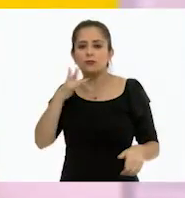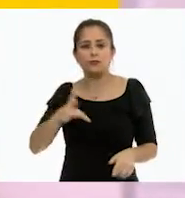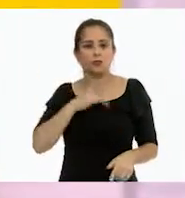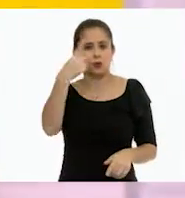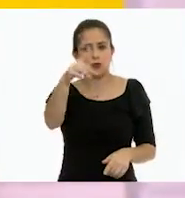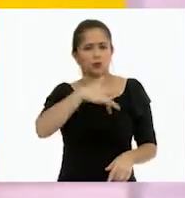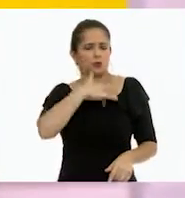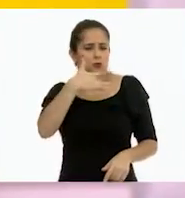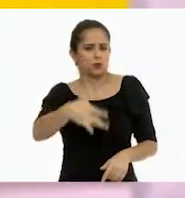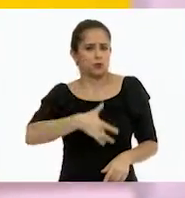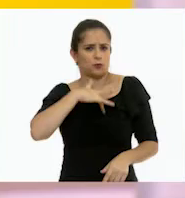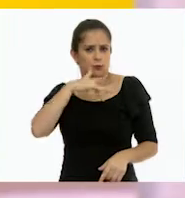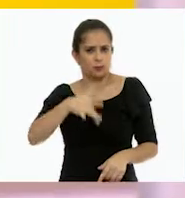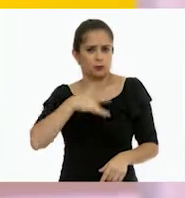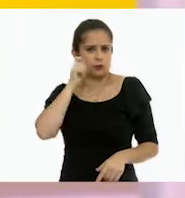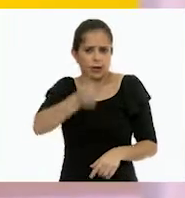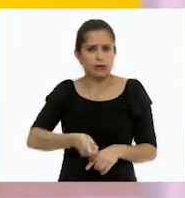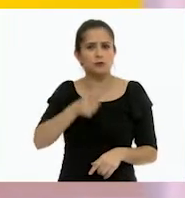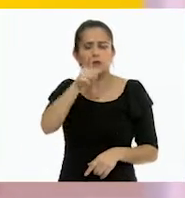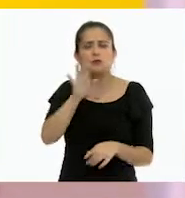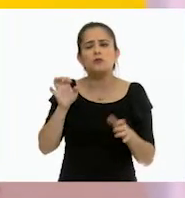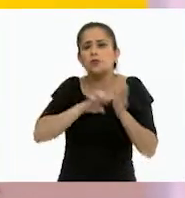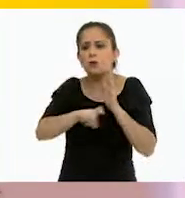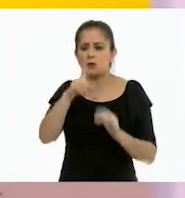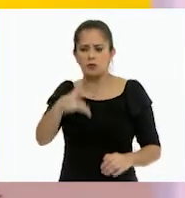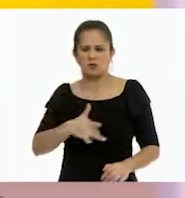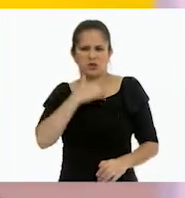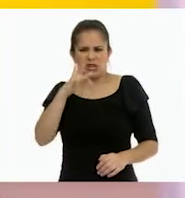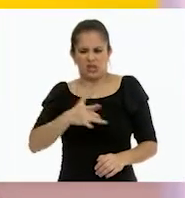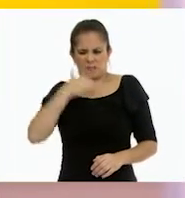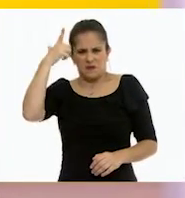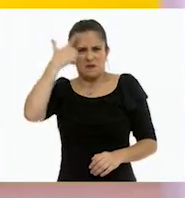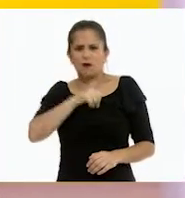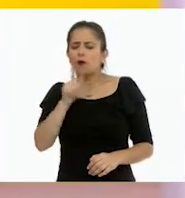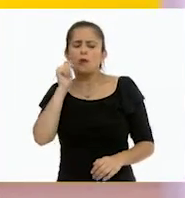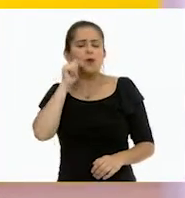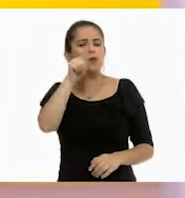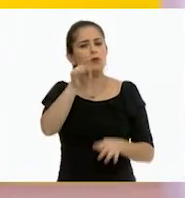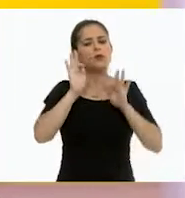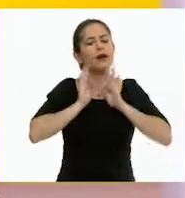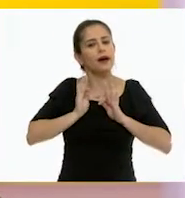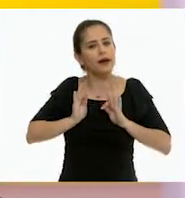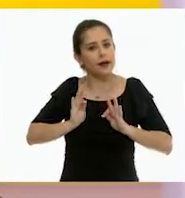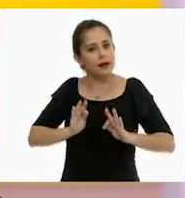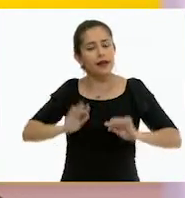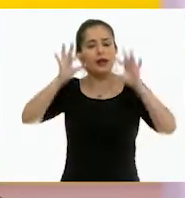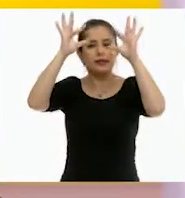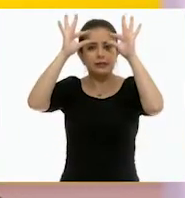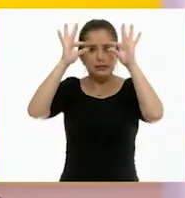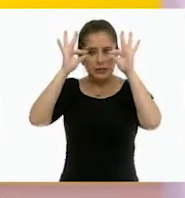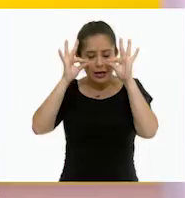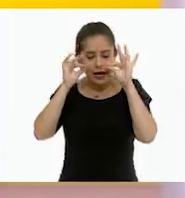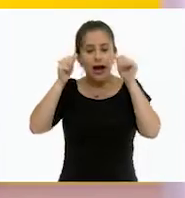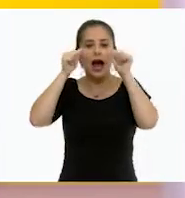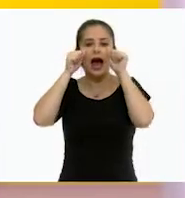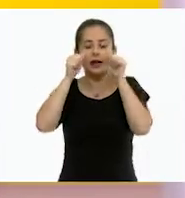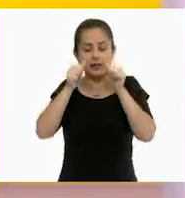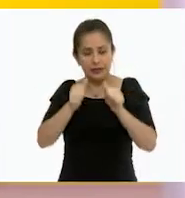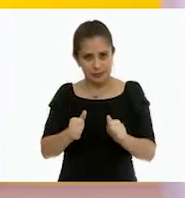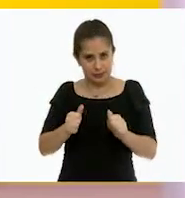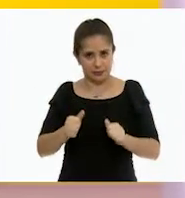sonido. No importa, podría ser hasta un sonido que no es tan agradable. Pero concentra tu atención en